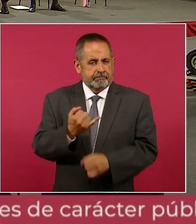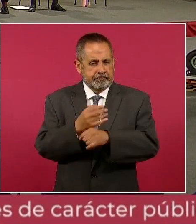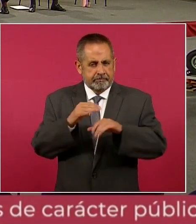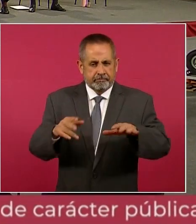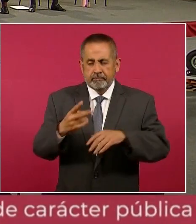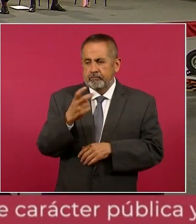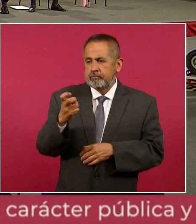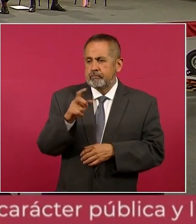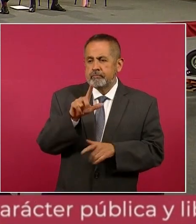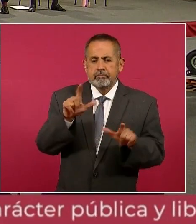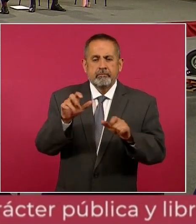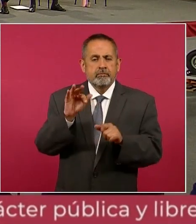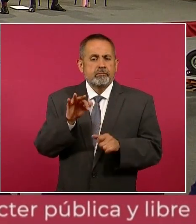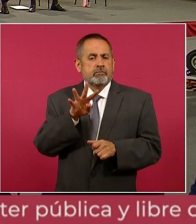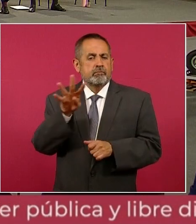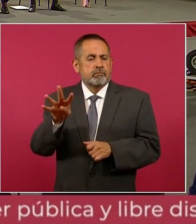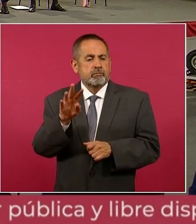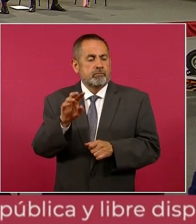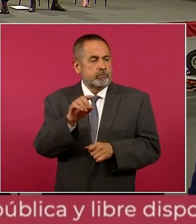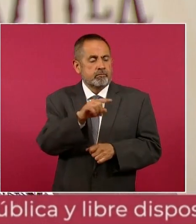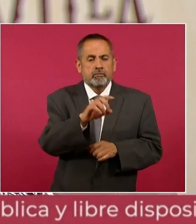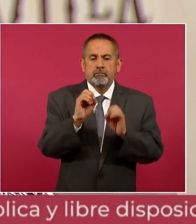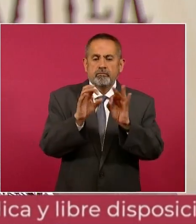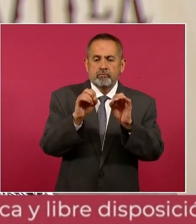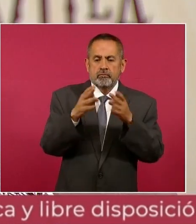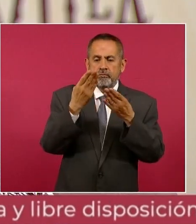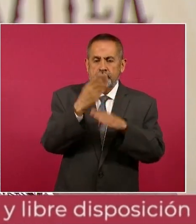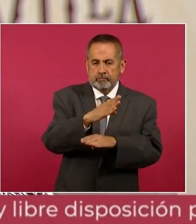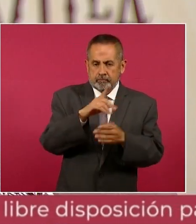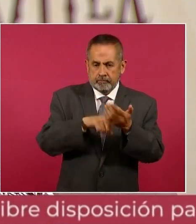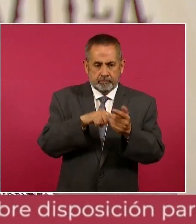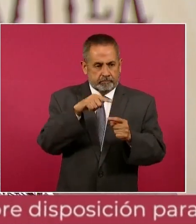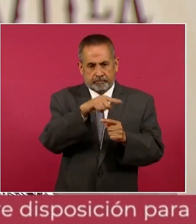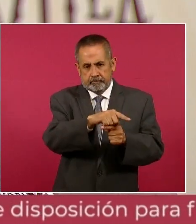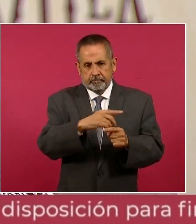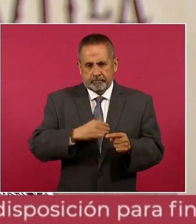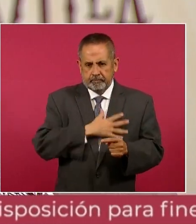2,744 sucursales del Banco del Bienestar proyectadas,